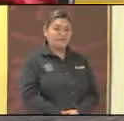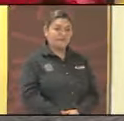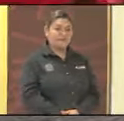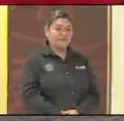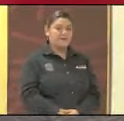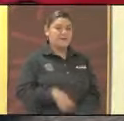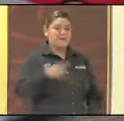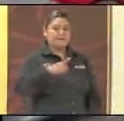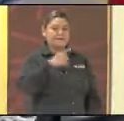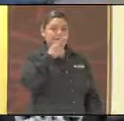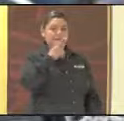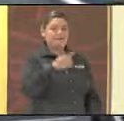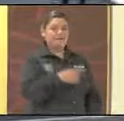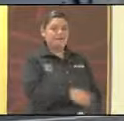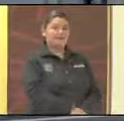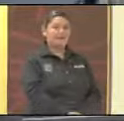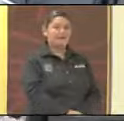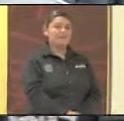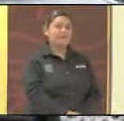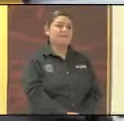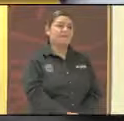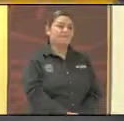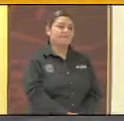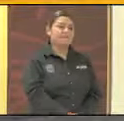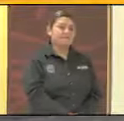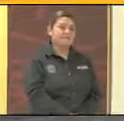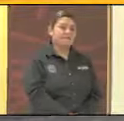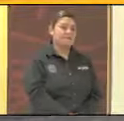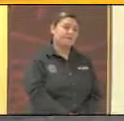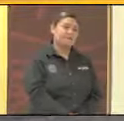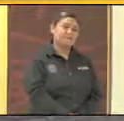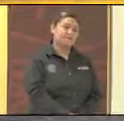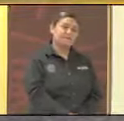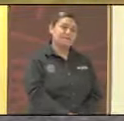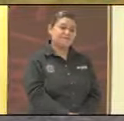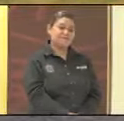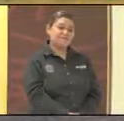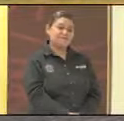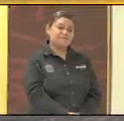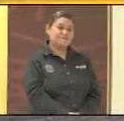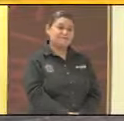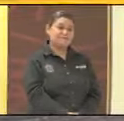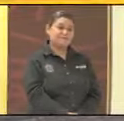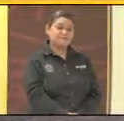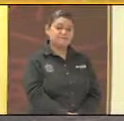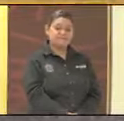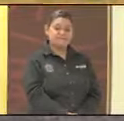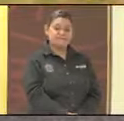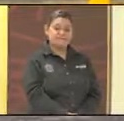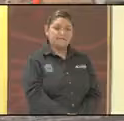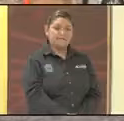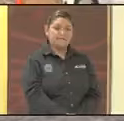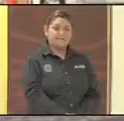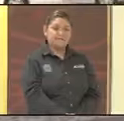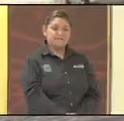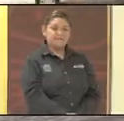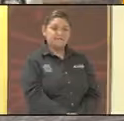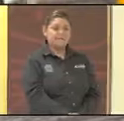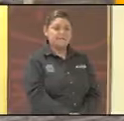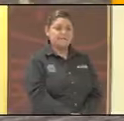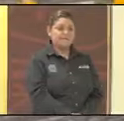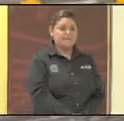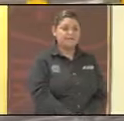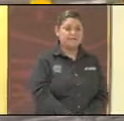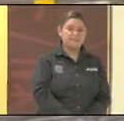Miren, ahí está. Y ahorita van a ver. No. Estaba haciendo su...